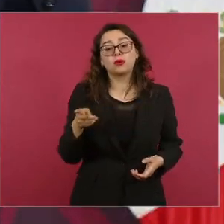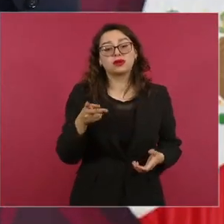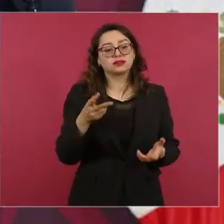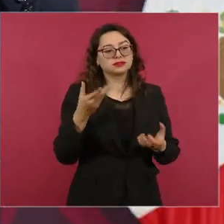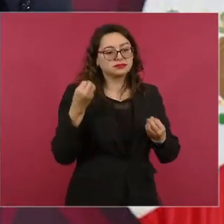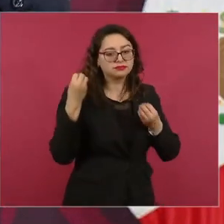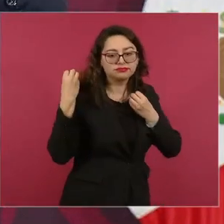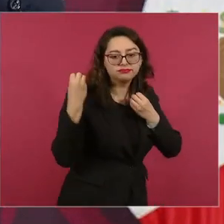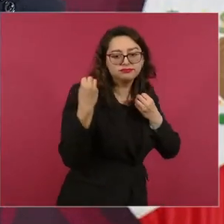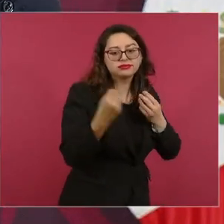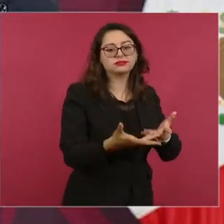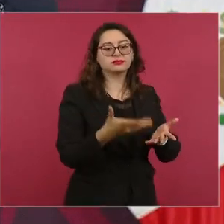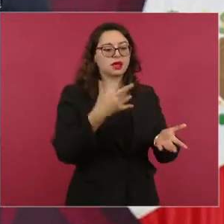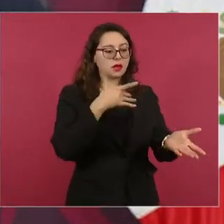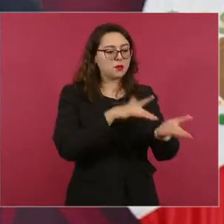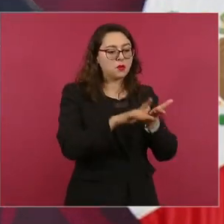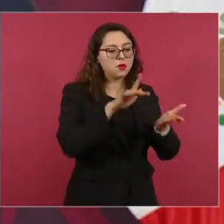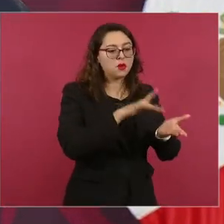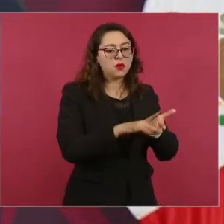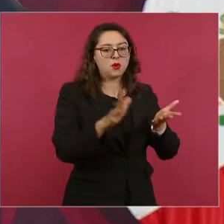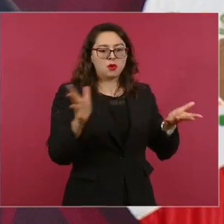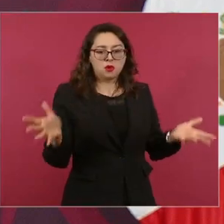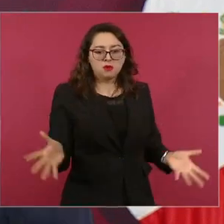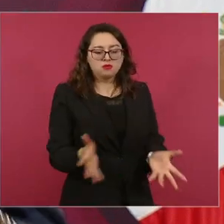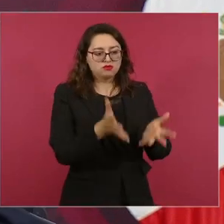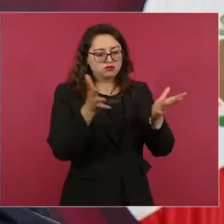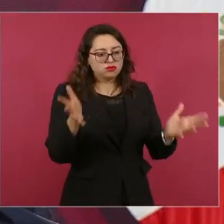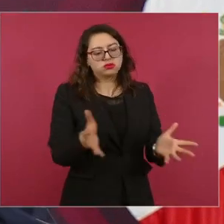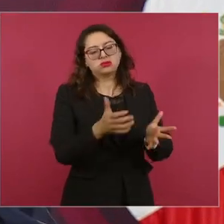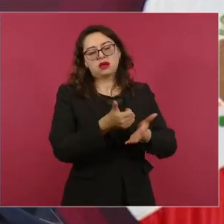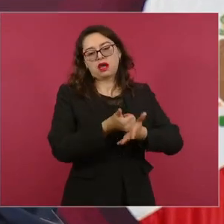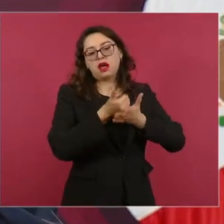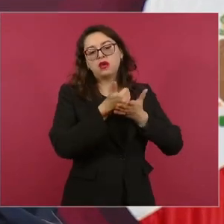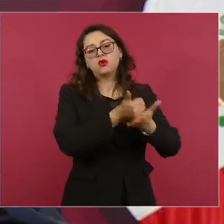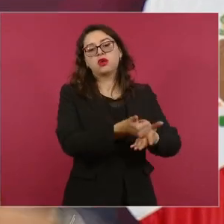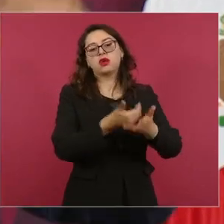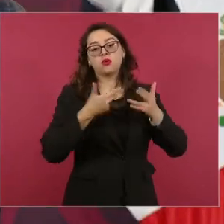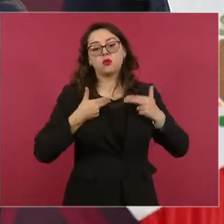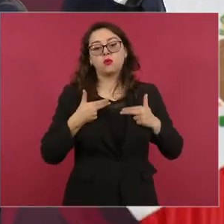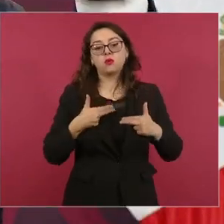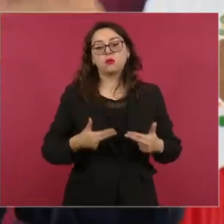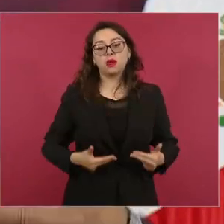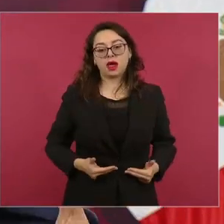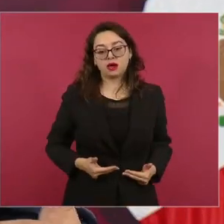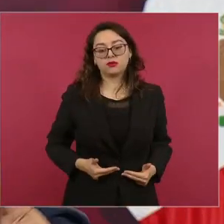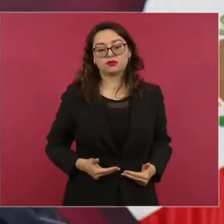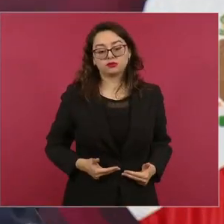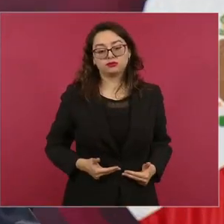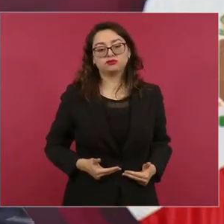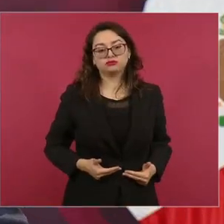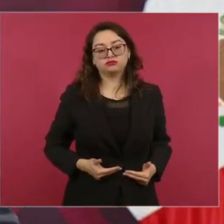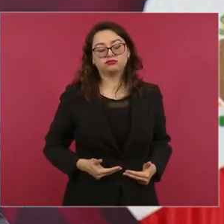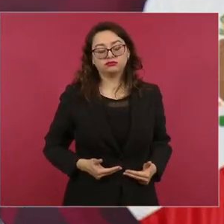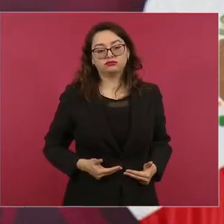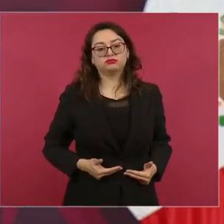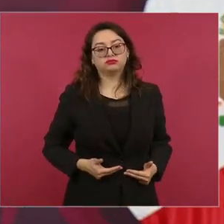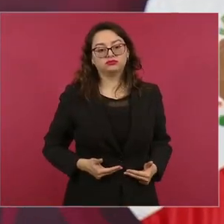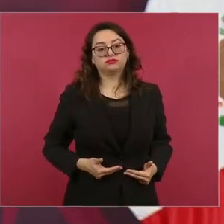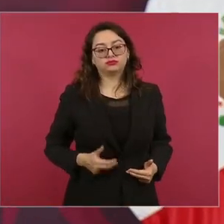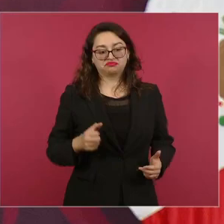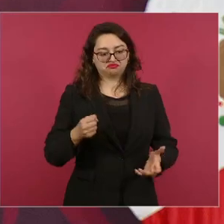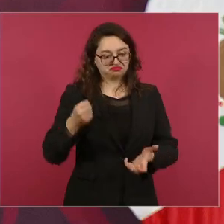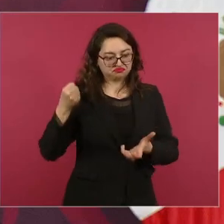destinando fondos suficientes y con una reducción